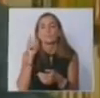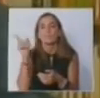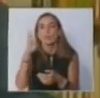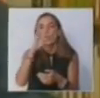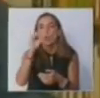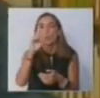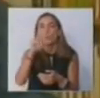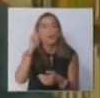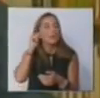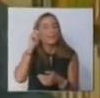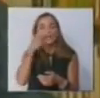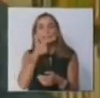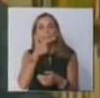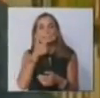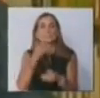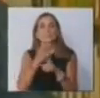1899 y